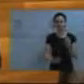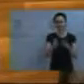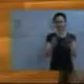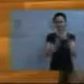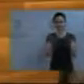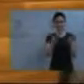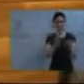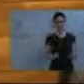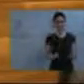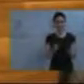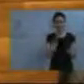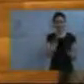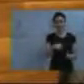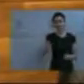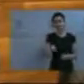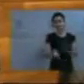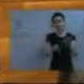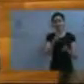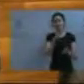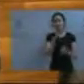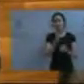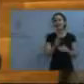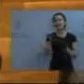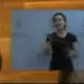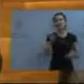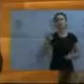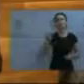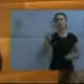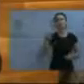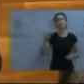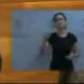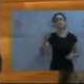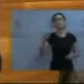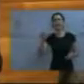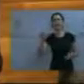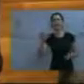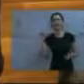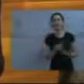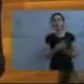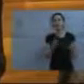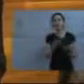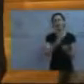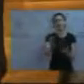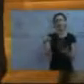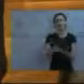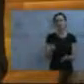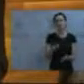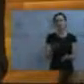que ahora están en el juzgado, le pongo el ejemplo de Sogepsa, 900.000